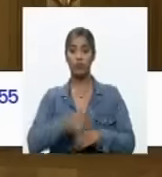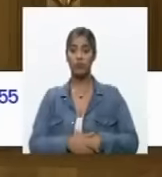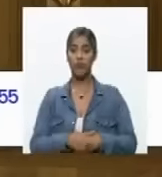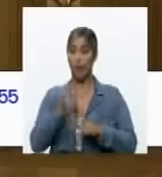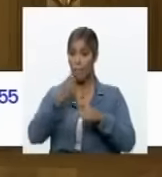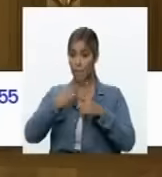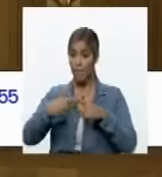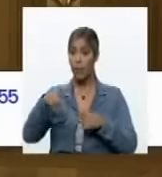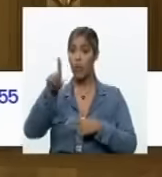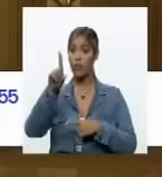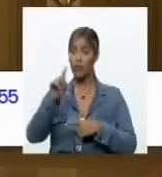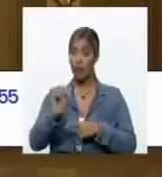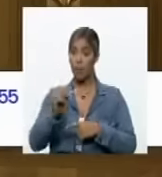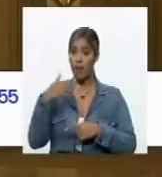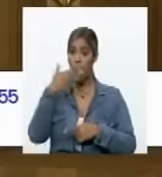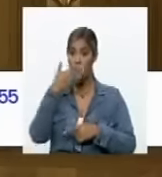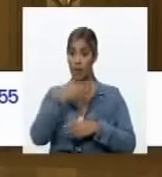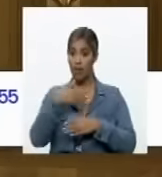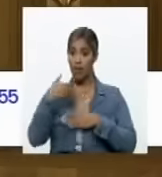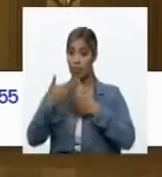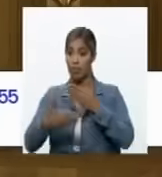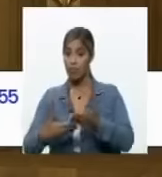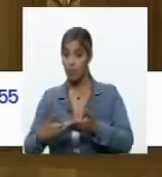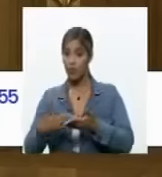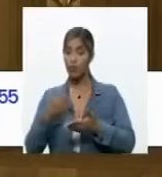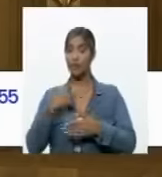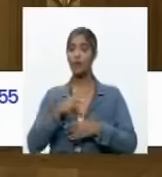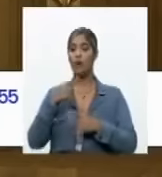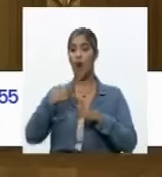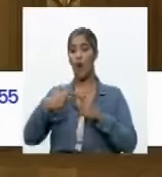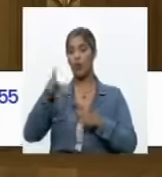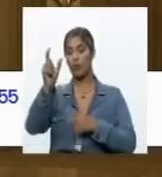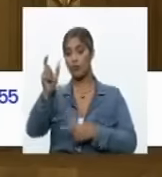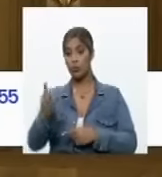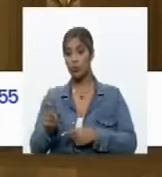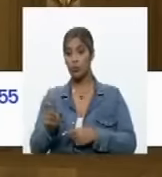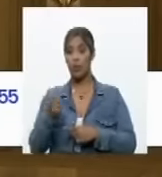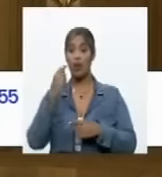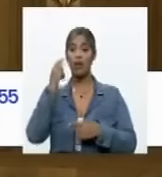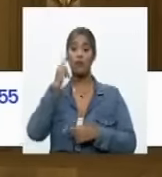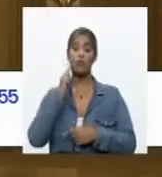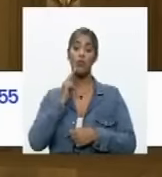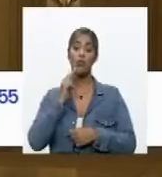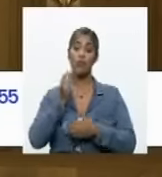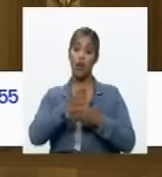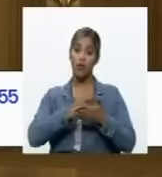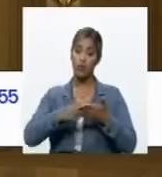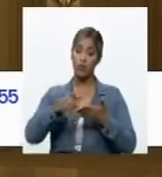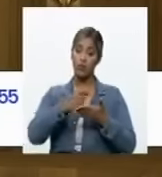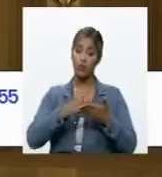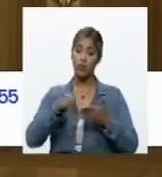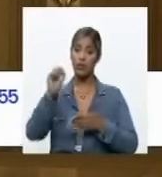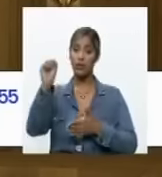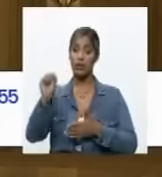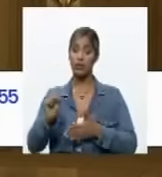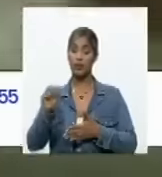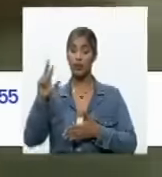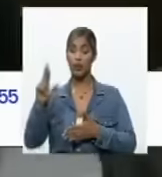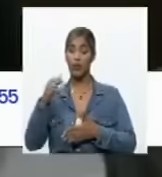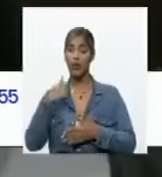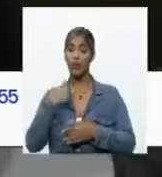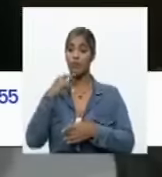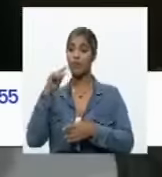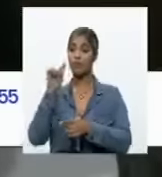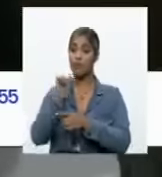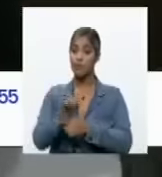Pero también en una carta posterior a Santander, el libertador escribe sobre el maestro y le dice